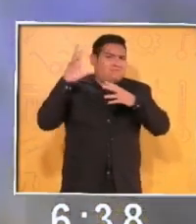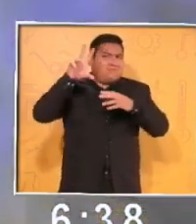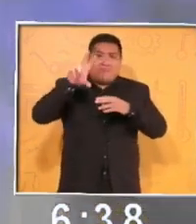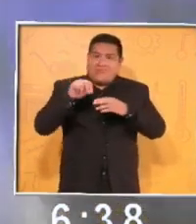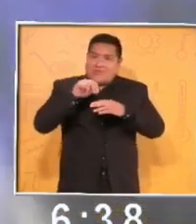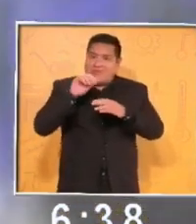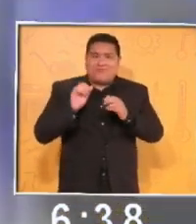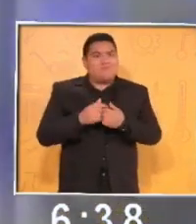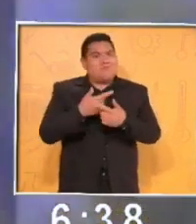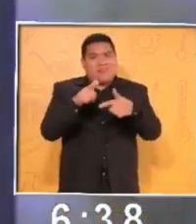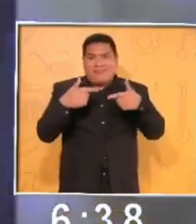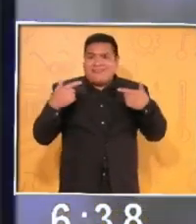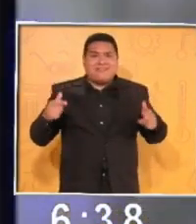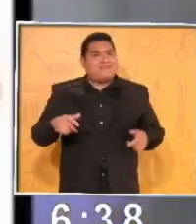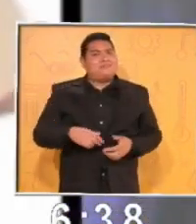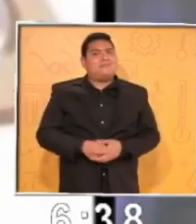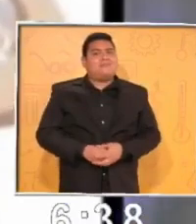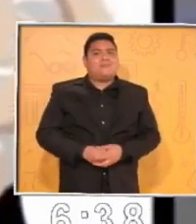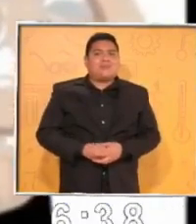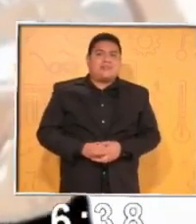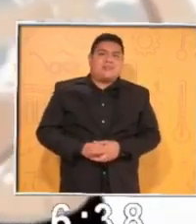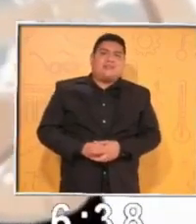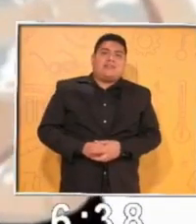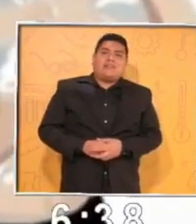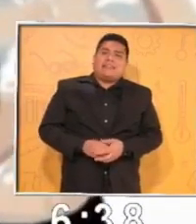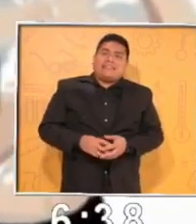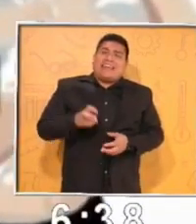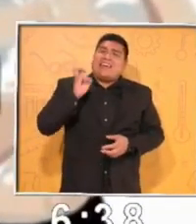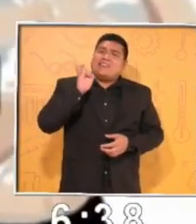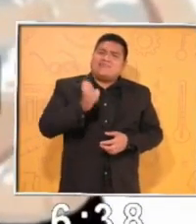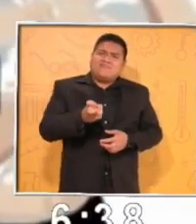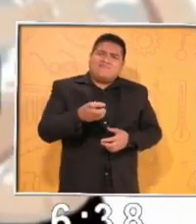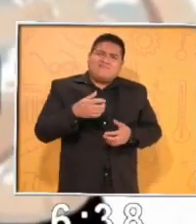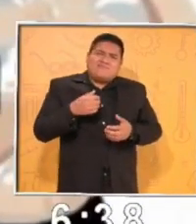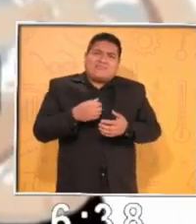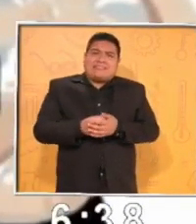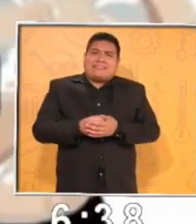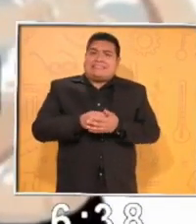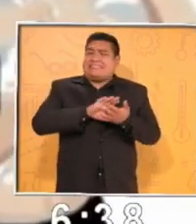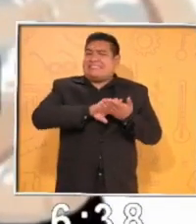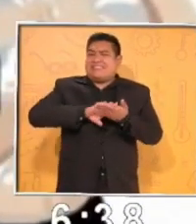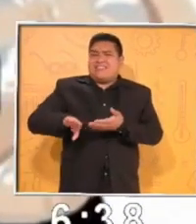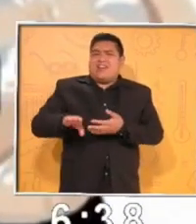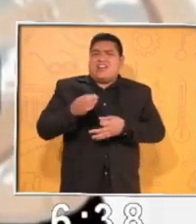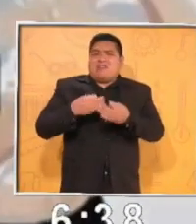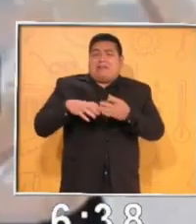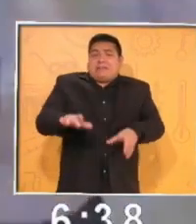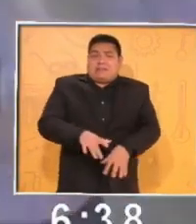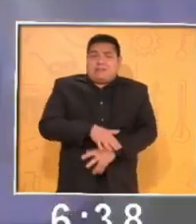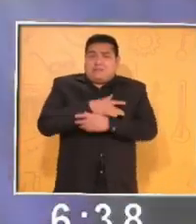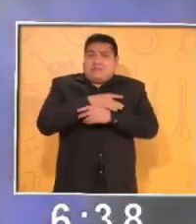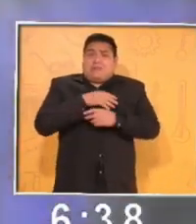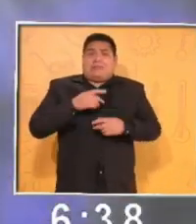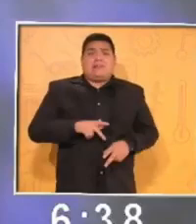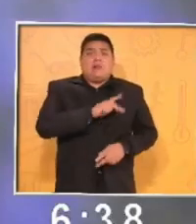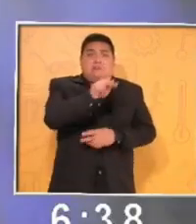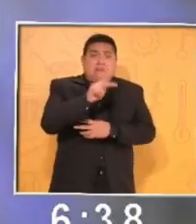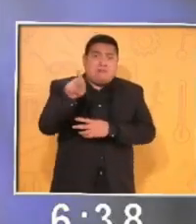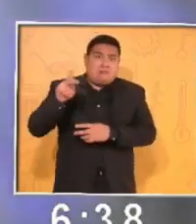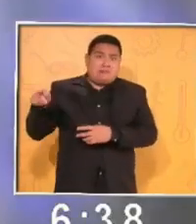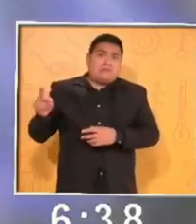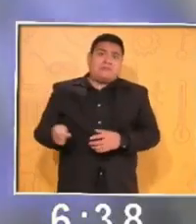de lo general. Conmover, esto es, apelar a la sensibilidad o emociones del público.